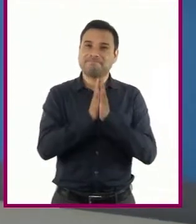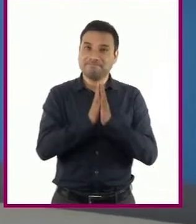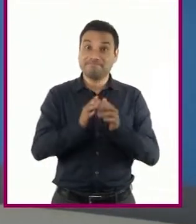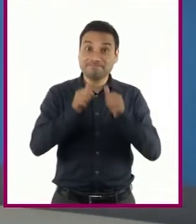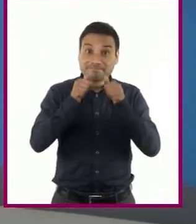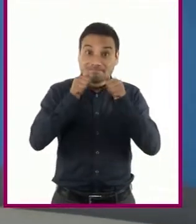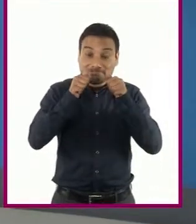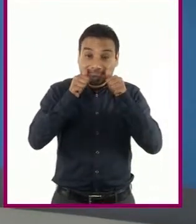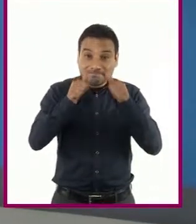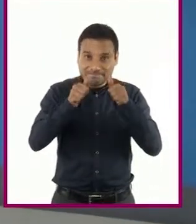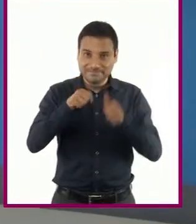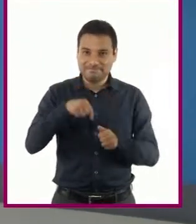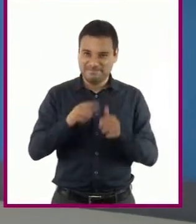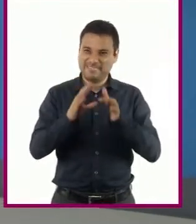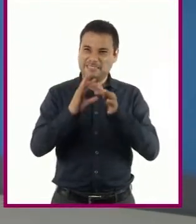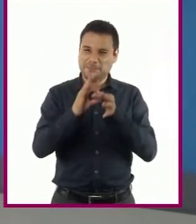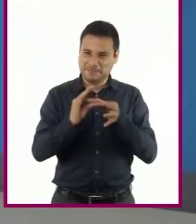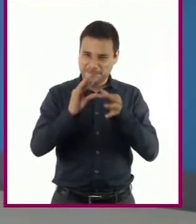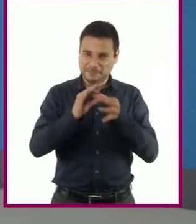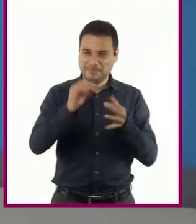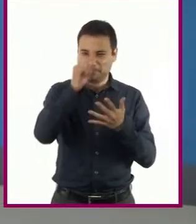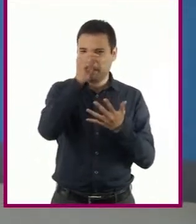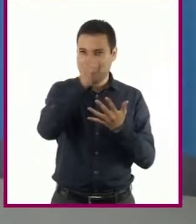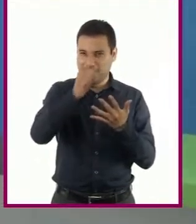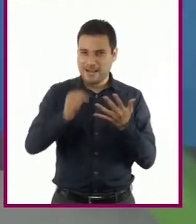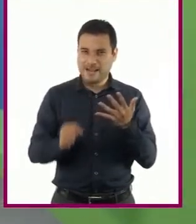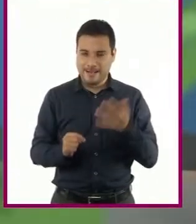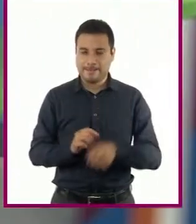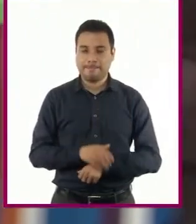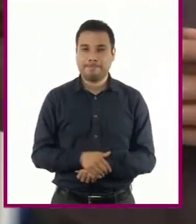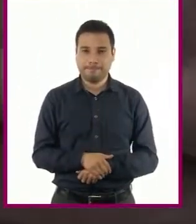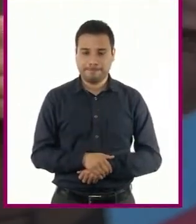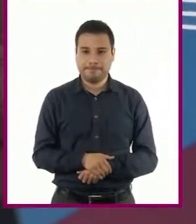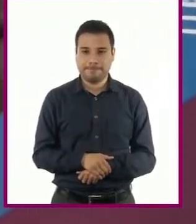presten atención a la información que analizaremos en esta ocasión.